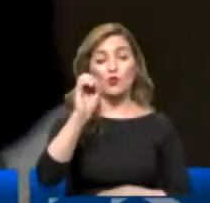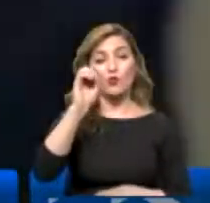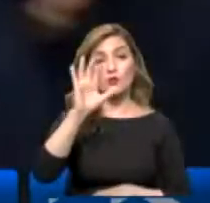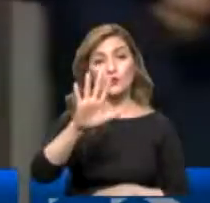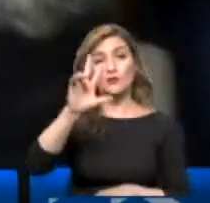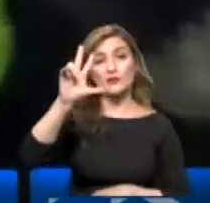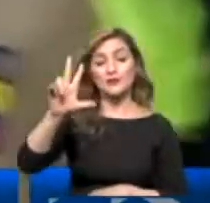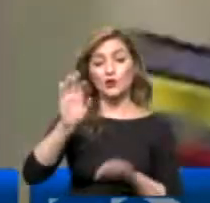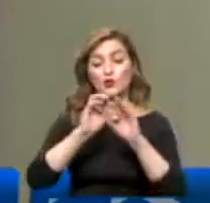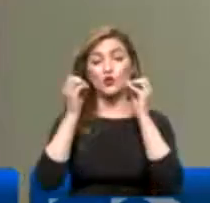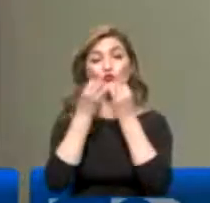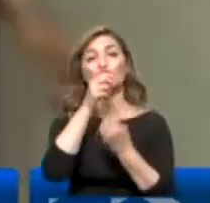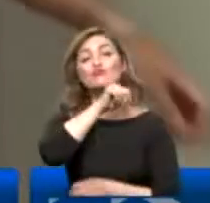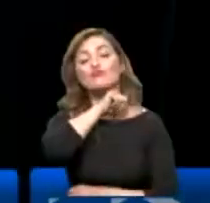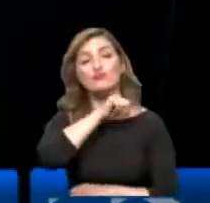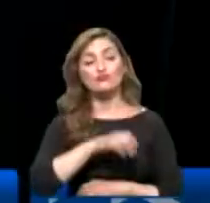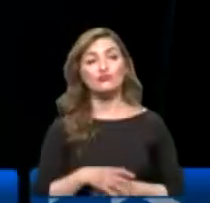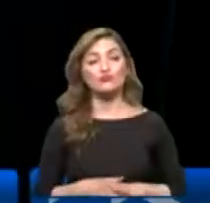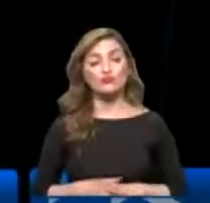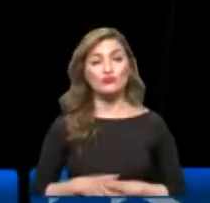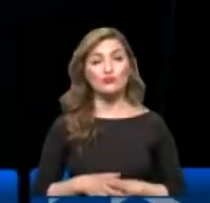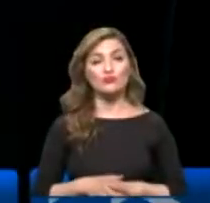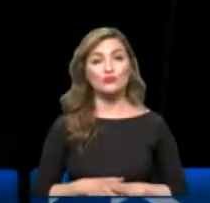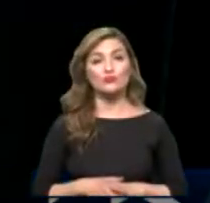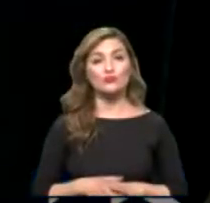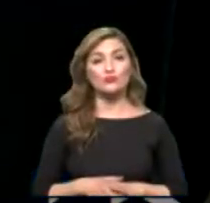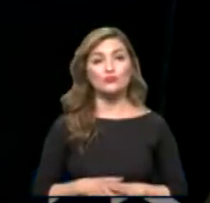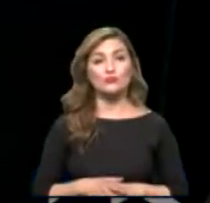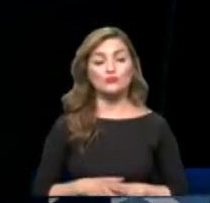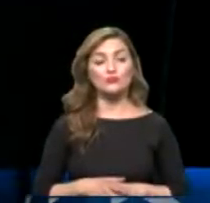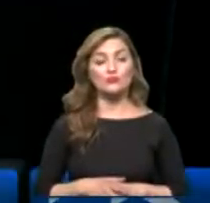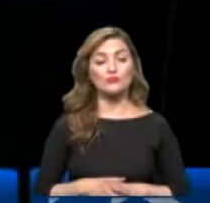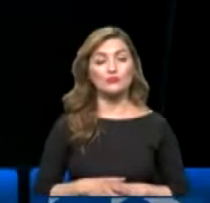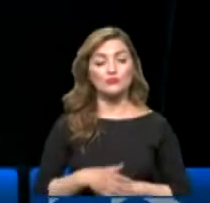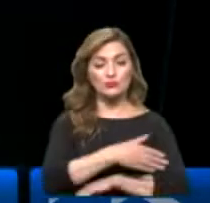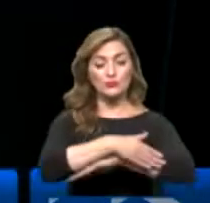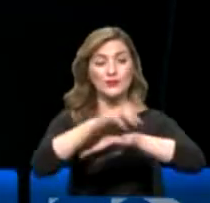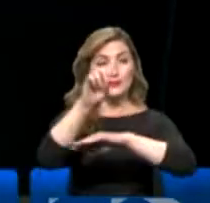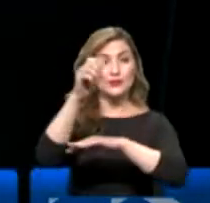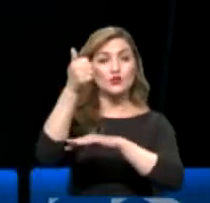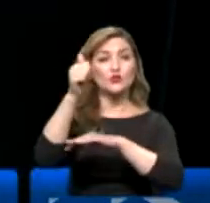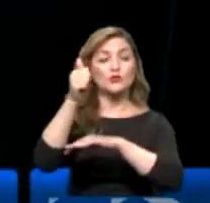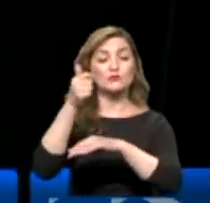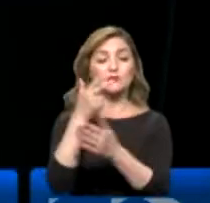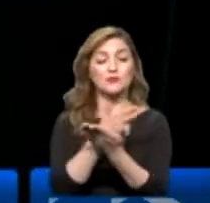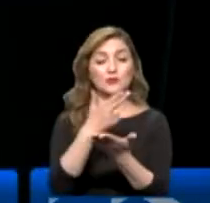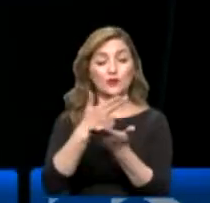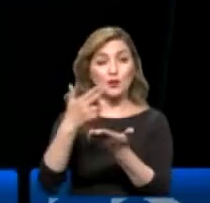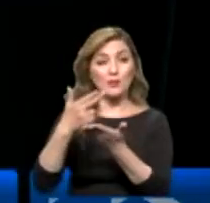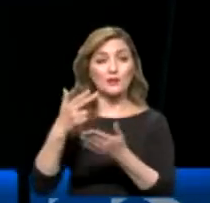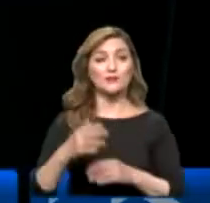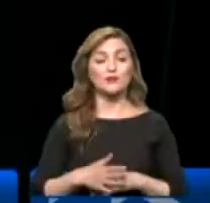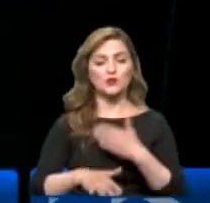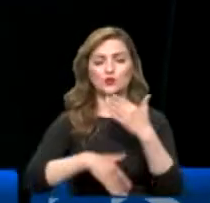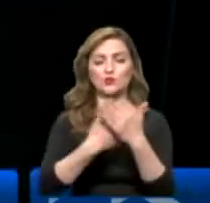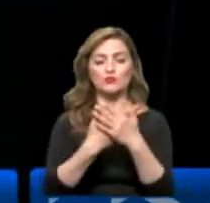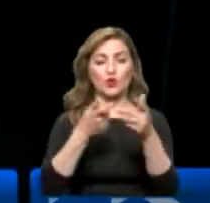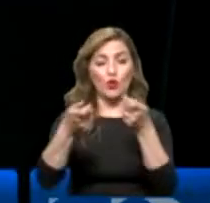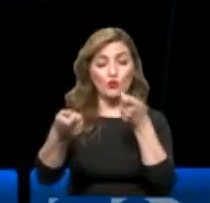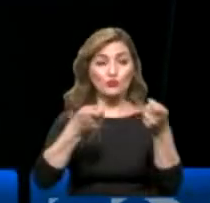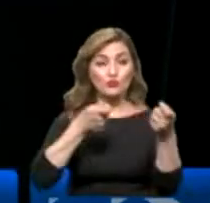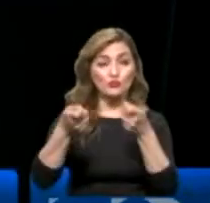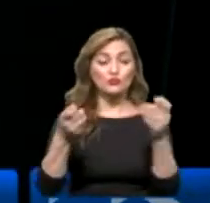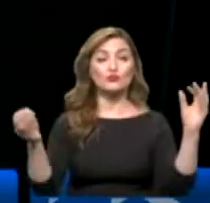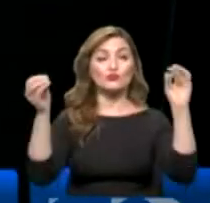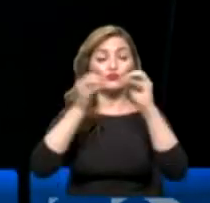53 organizaciones delictivas. Se han sacado de las calles 110 armas y todos estos operativos